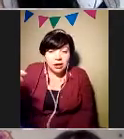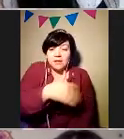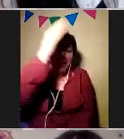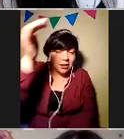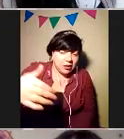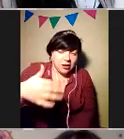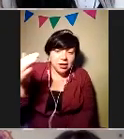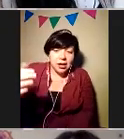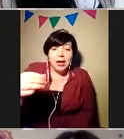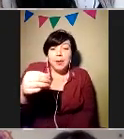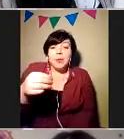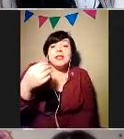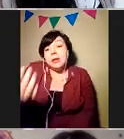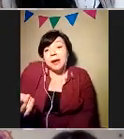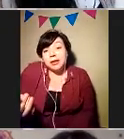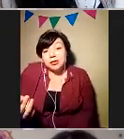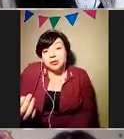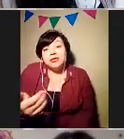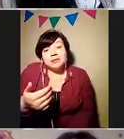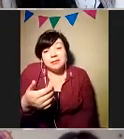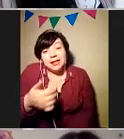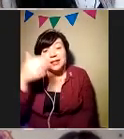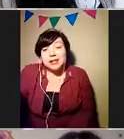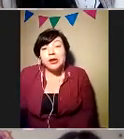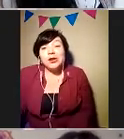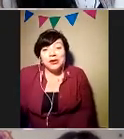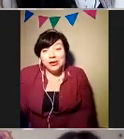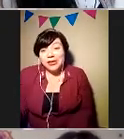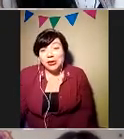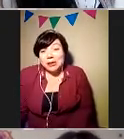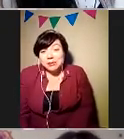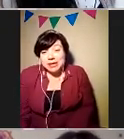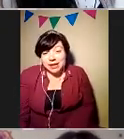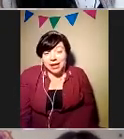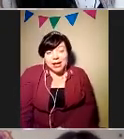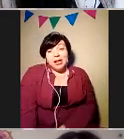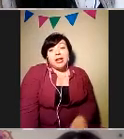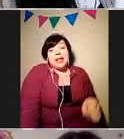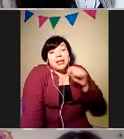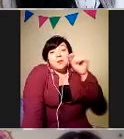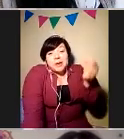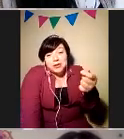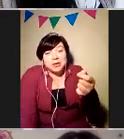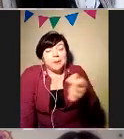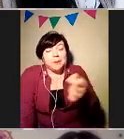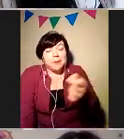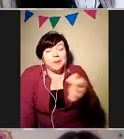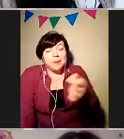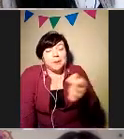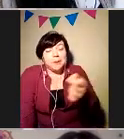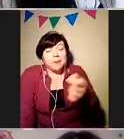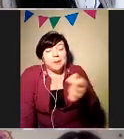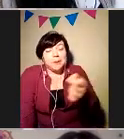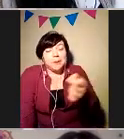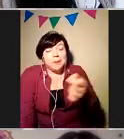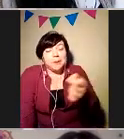compartiendo las fotos de tal bien, no sé qué, porque se lo están pagando, y está haciéndolo de forma explícita, lo que ya es un paso,